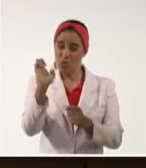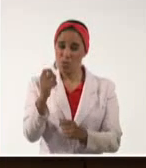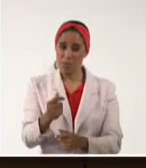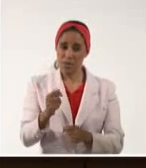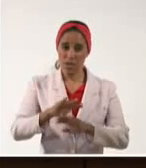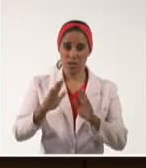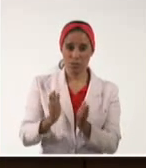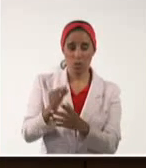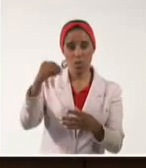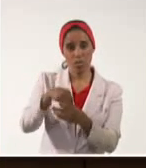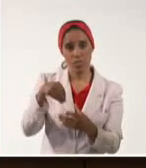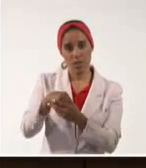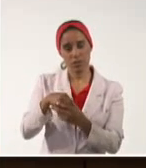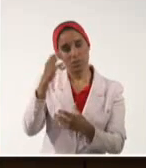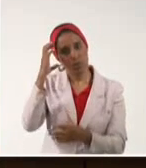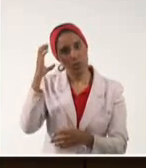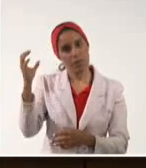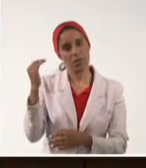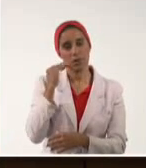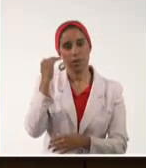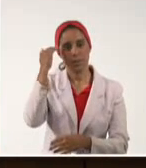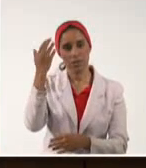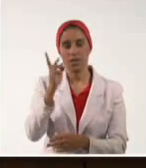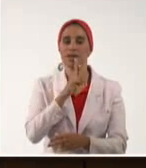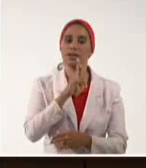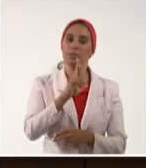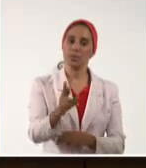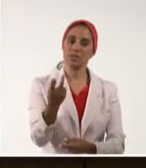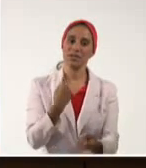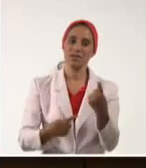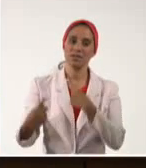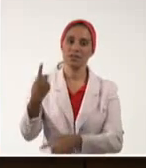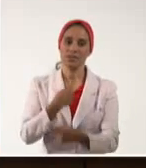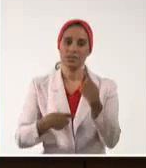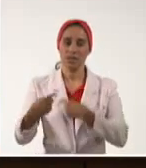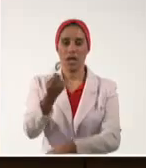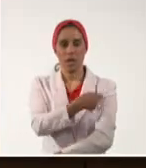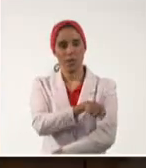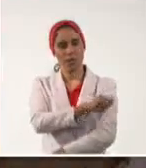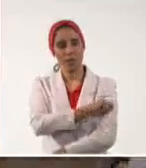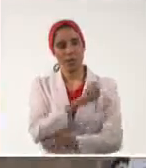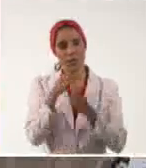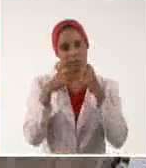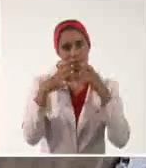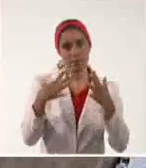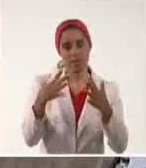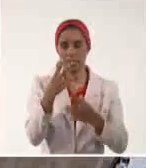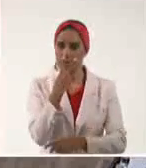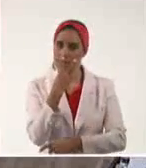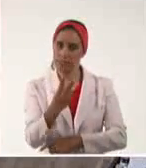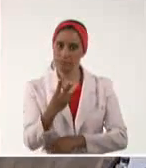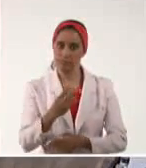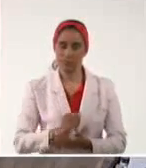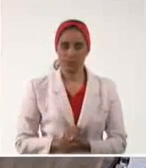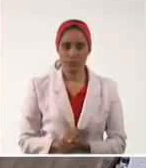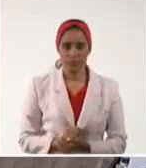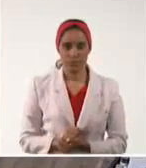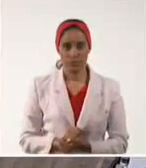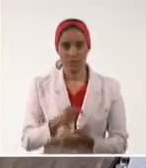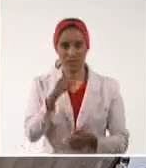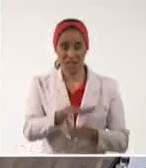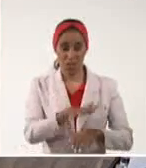capacidad del gobierno para dar respuesta a las necesidades fundamentales de la población. El efecto de esa